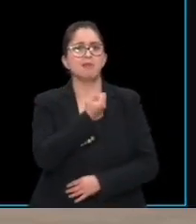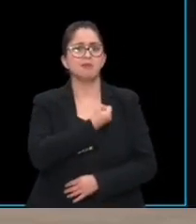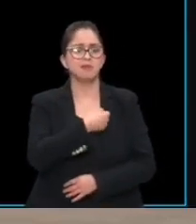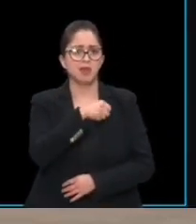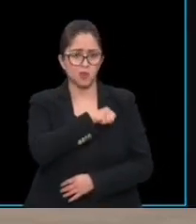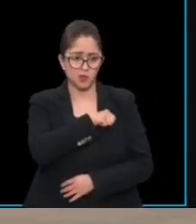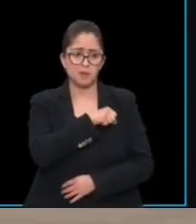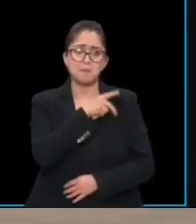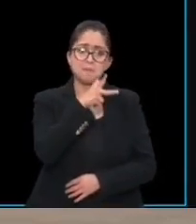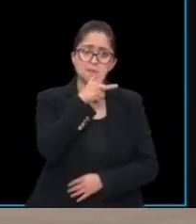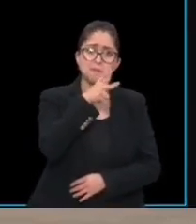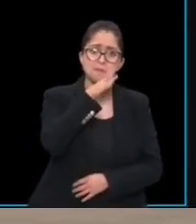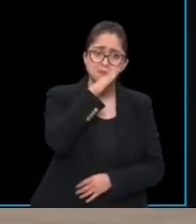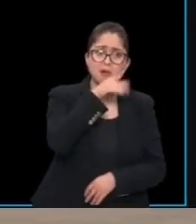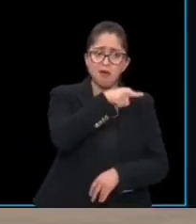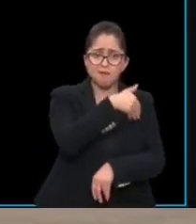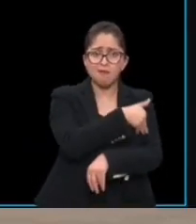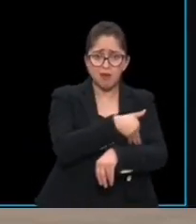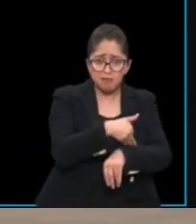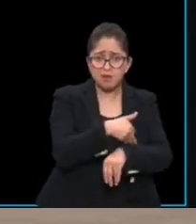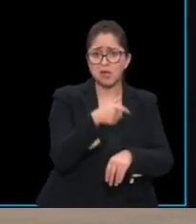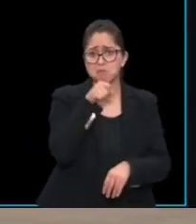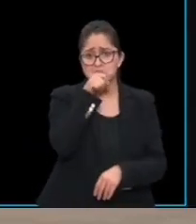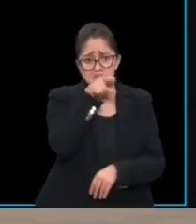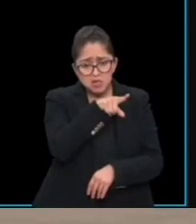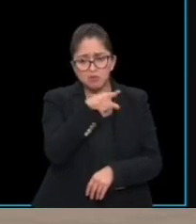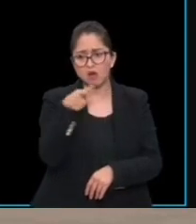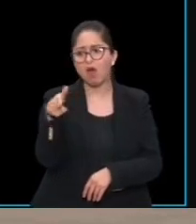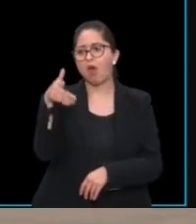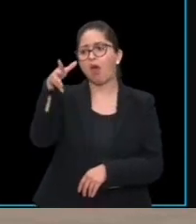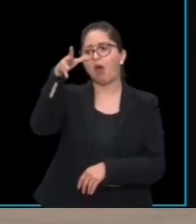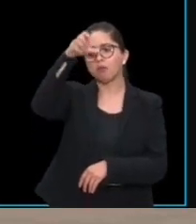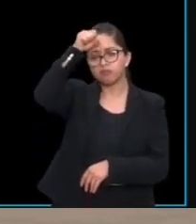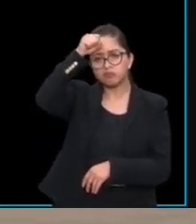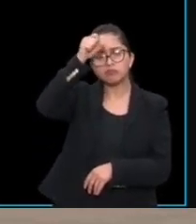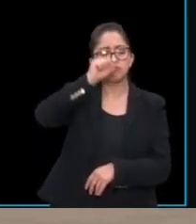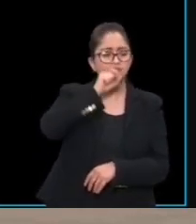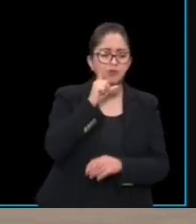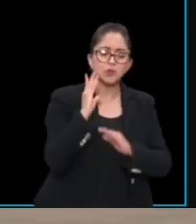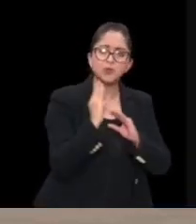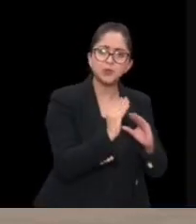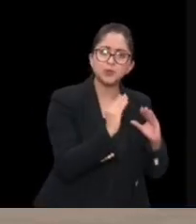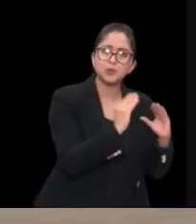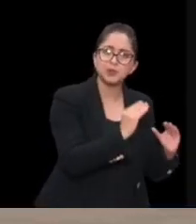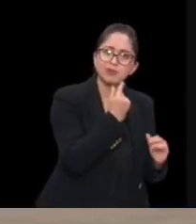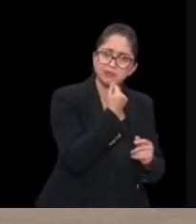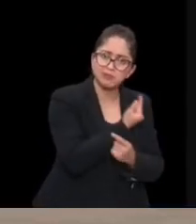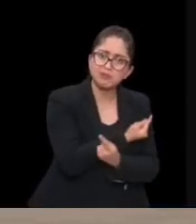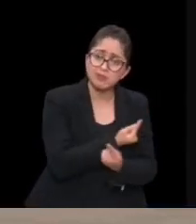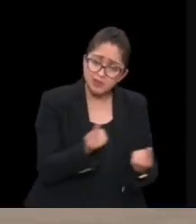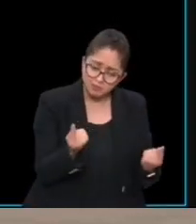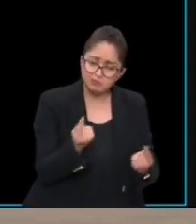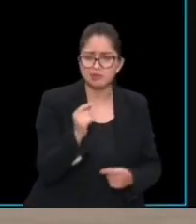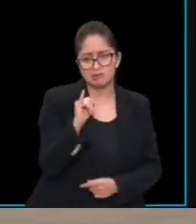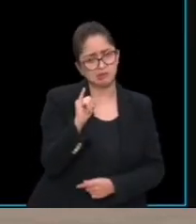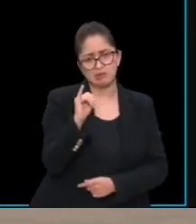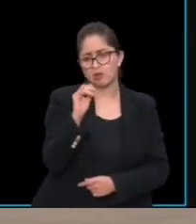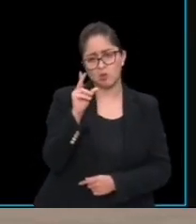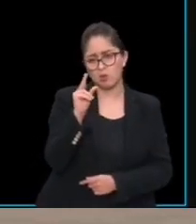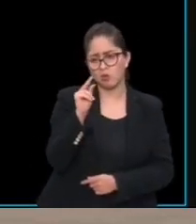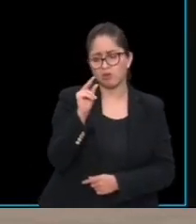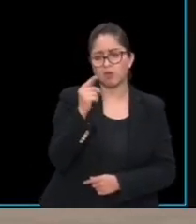los padres de familia también puedan formar parte de este gran tema, y por supuesto que estamos